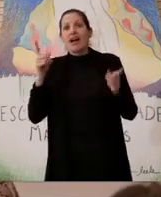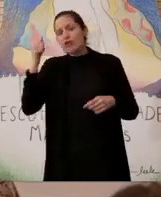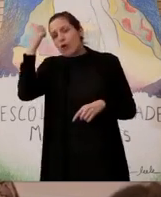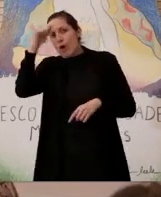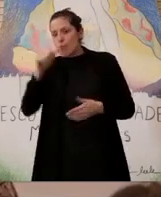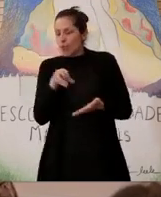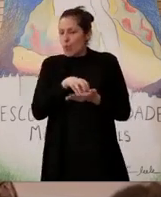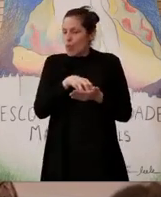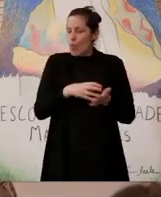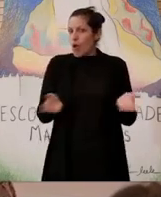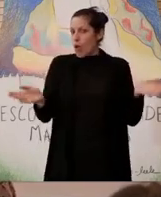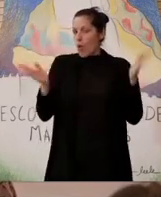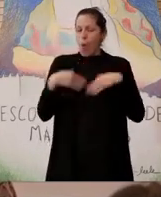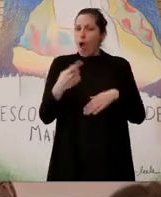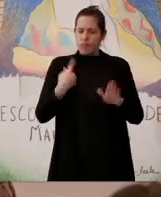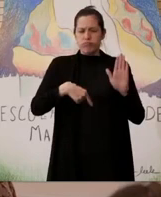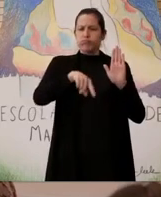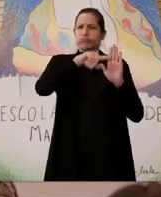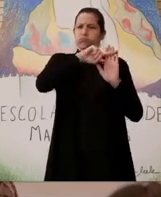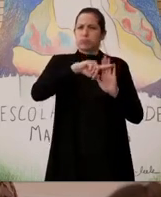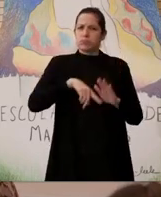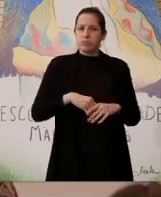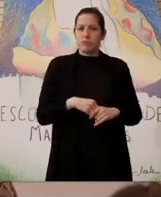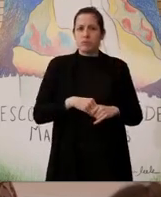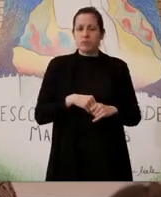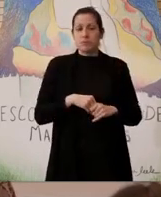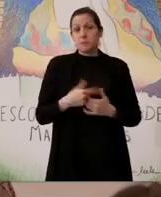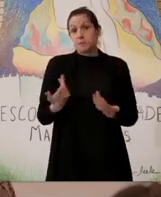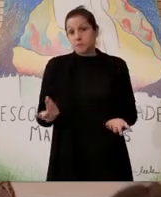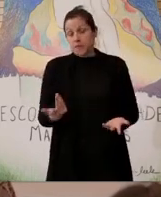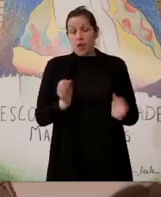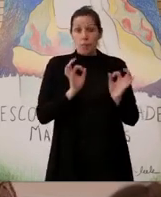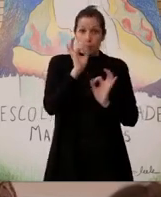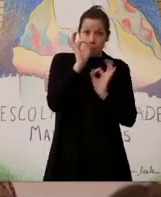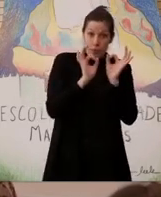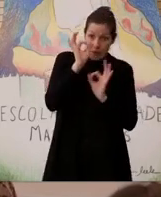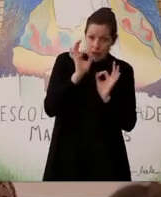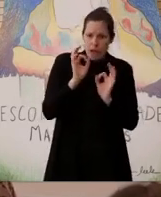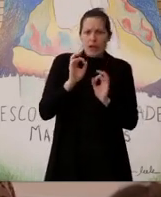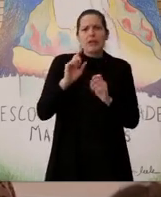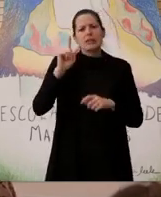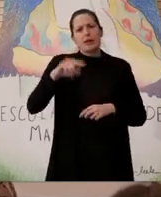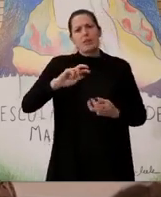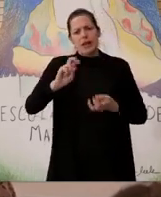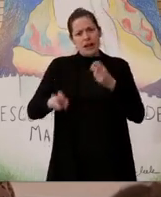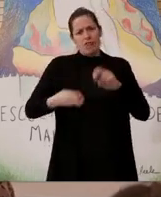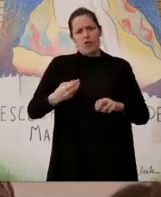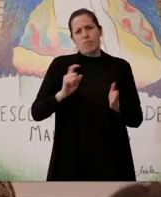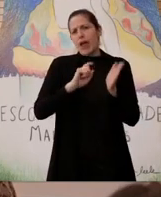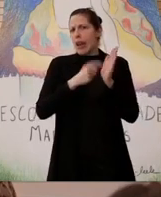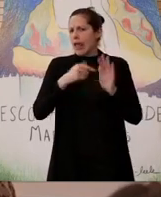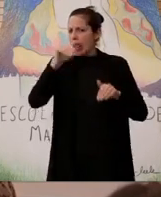prácticamente entonces las cuotas no y a reforma de ley electoral introduciendo puestos no